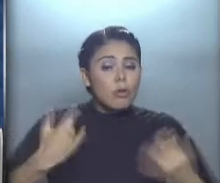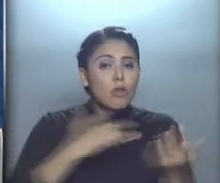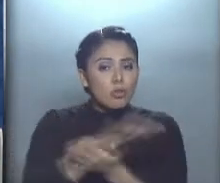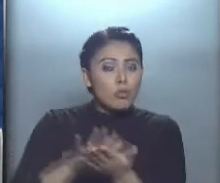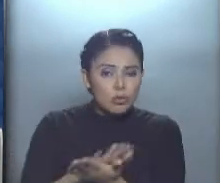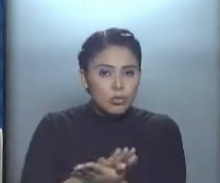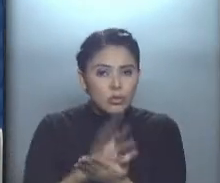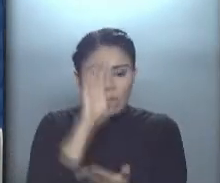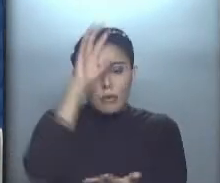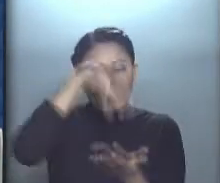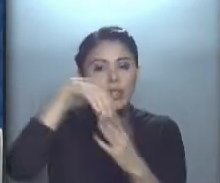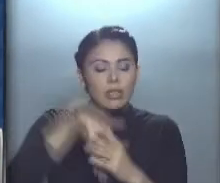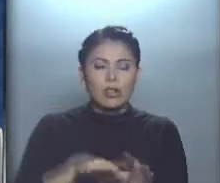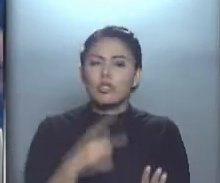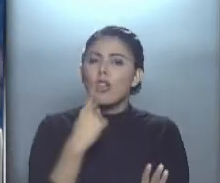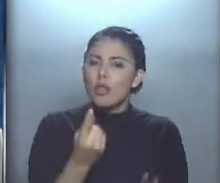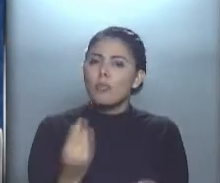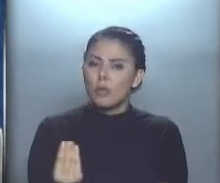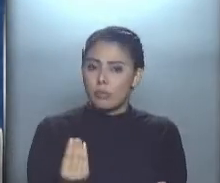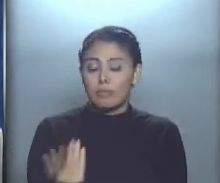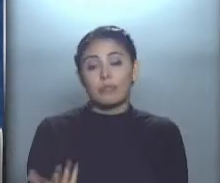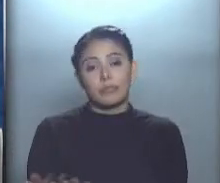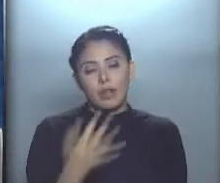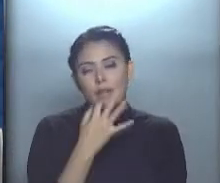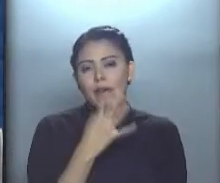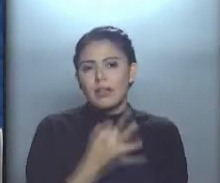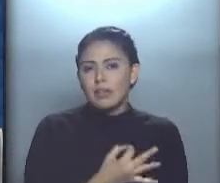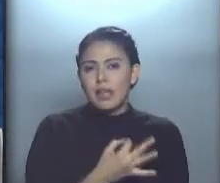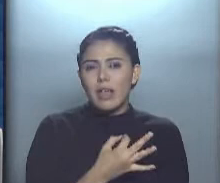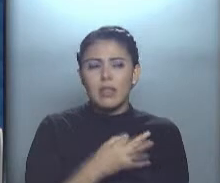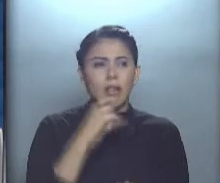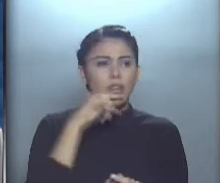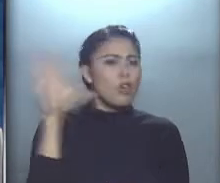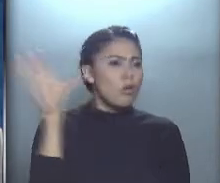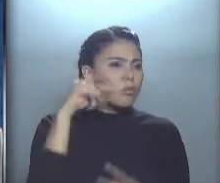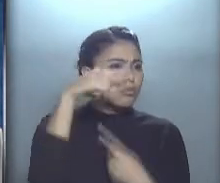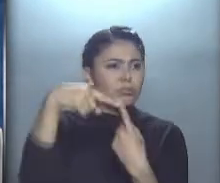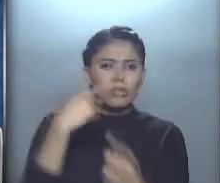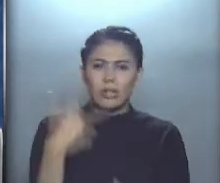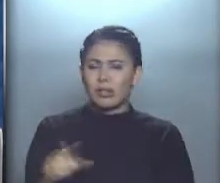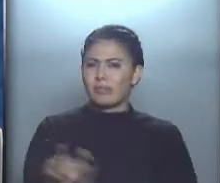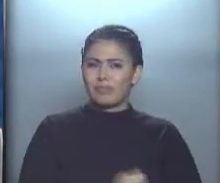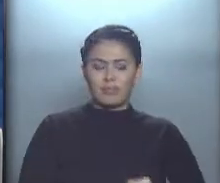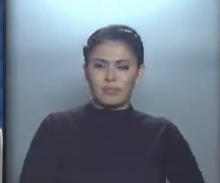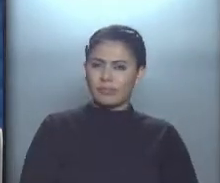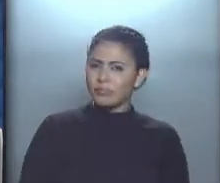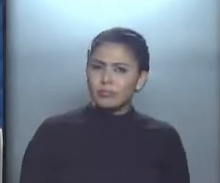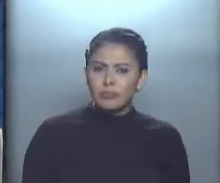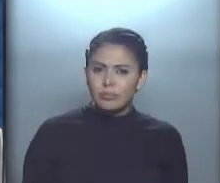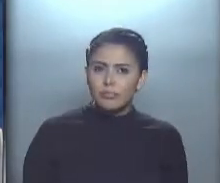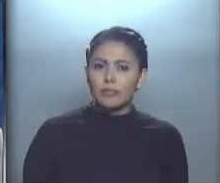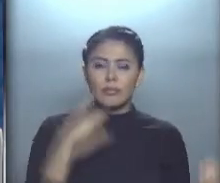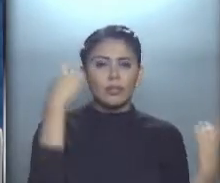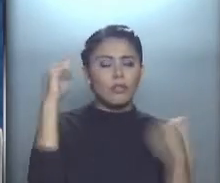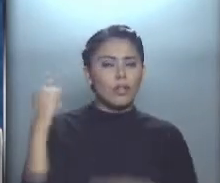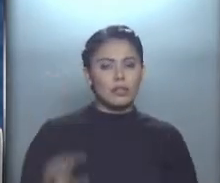territorial. Lo digo porque la verdad es las interpretaciones más inverosímiles he observado en distintos tipos